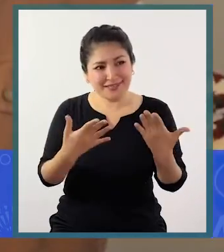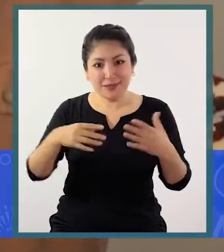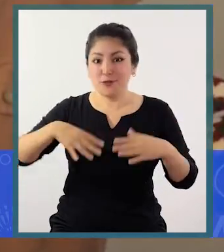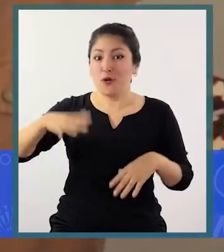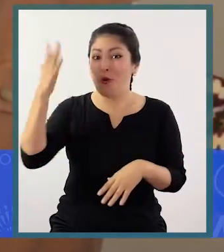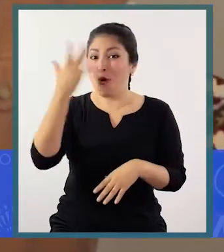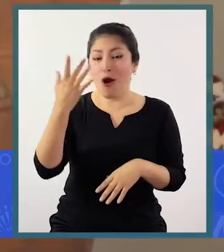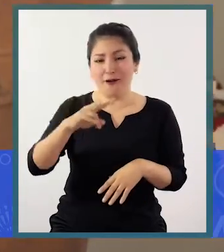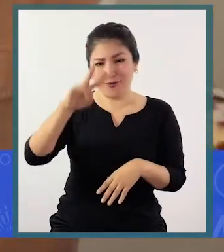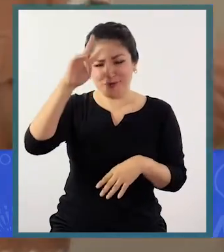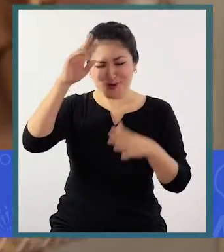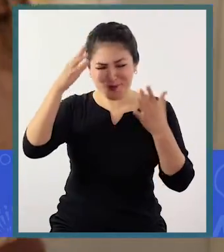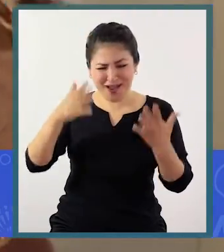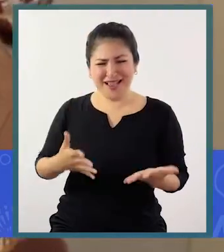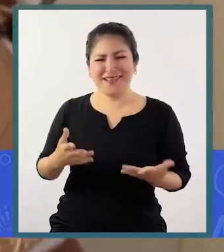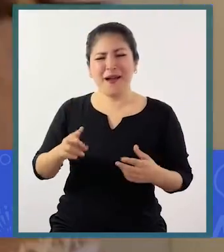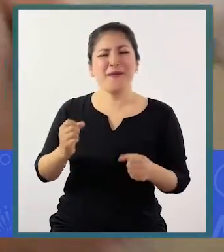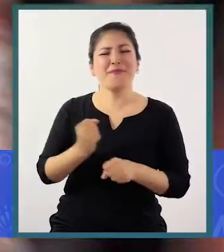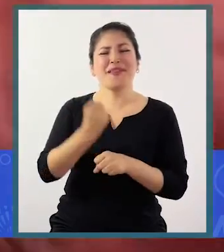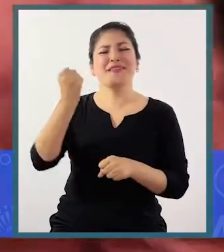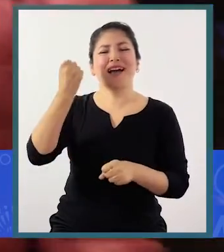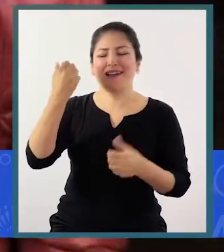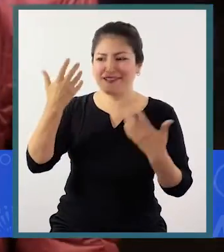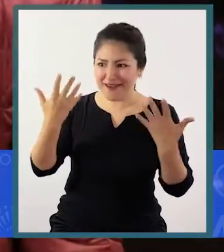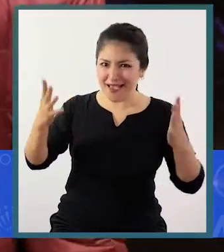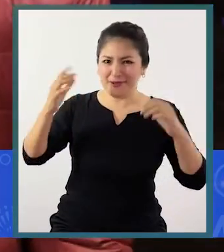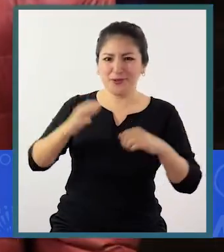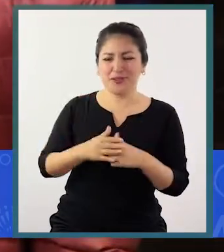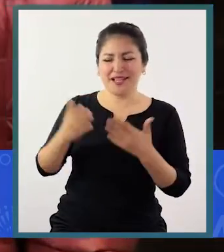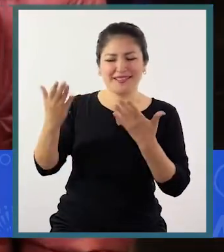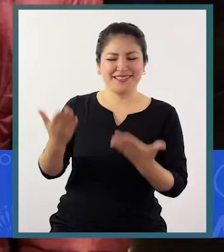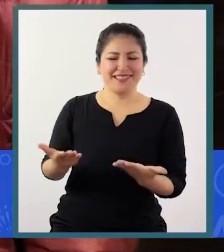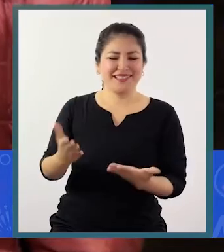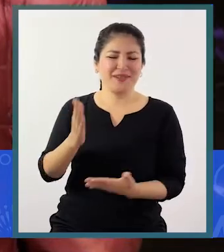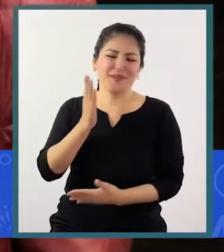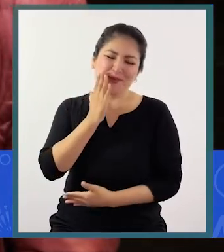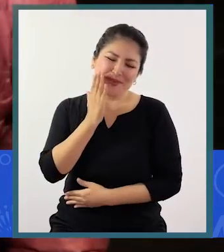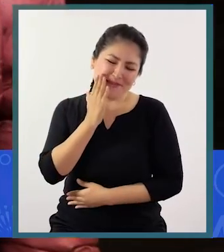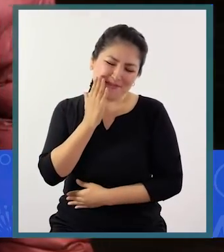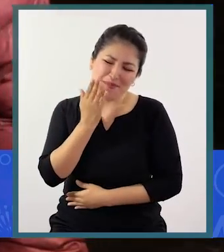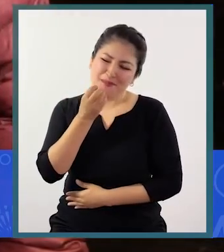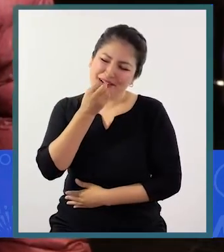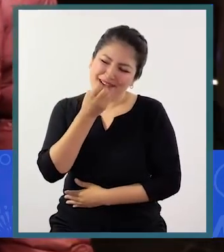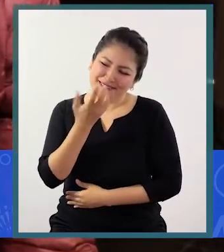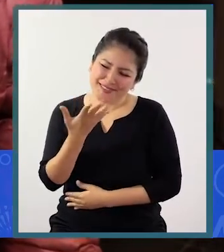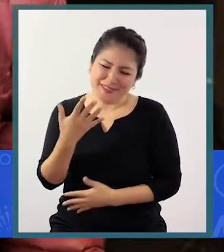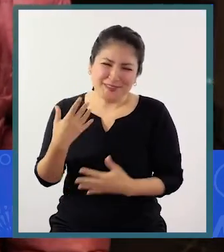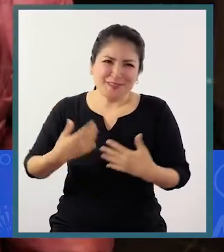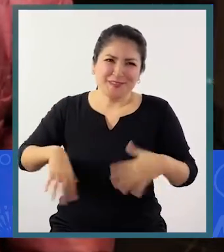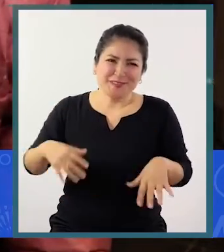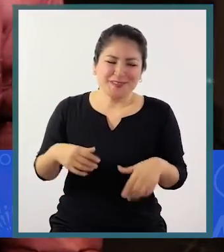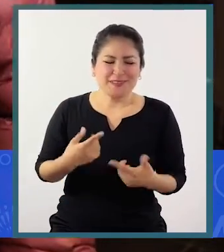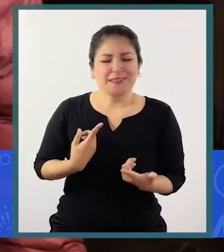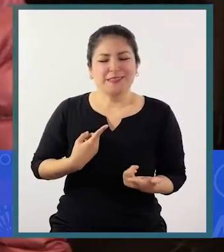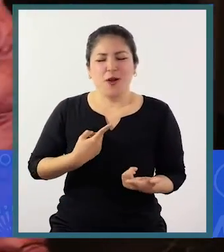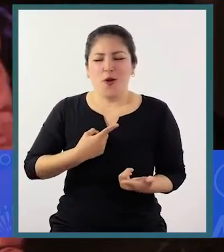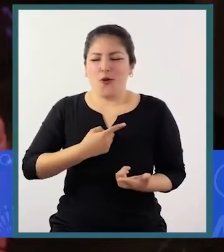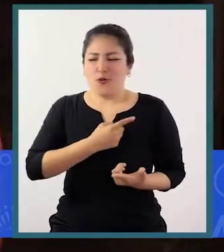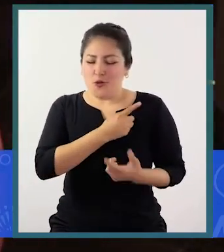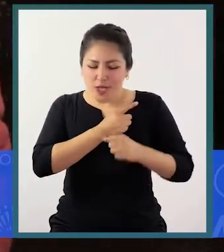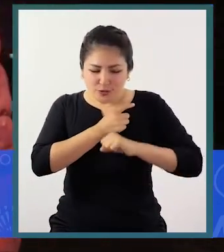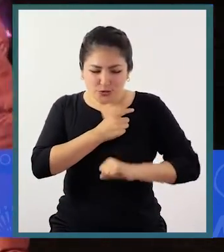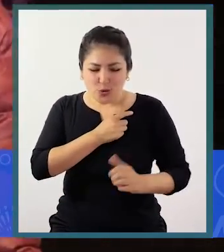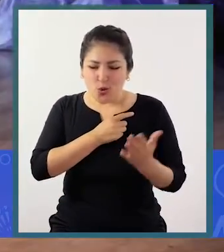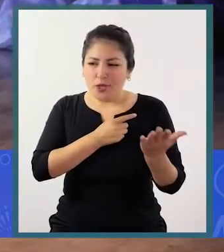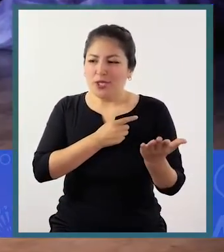Que viva la gente morena. ¡Epa! Aquí hay una mamá chochísima, pues, ya orgullosísima de que